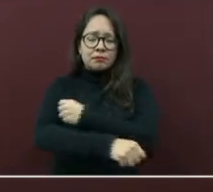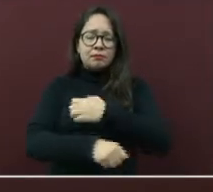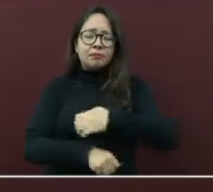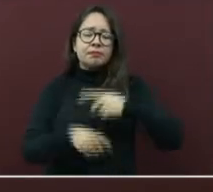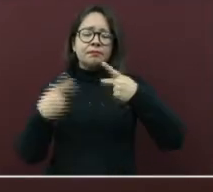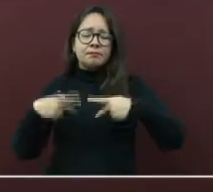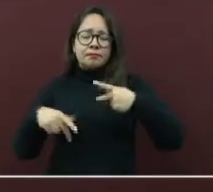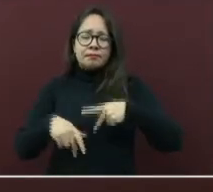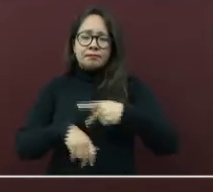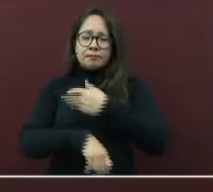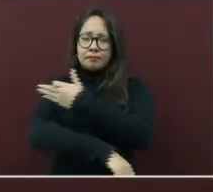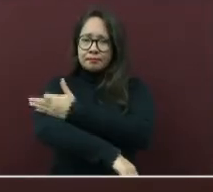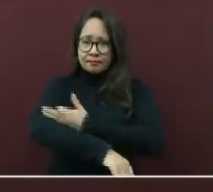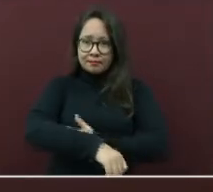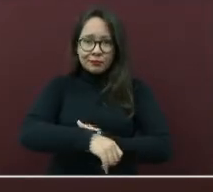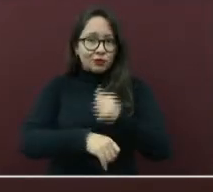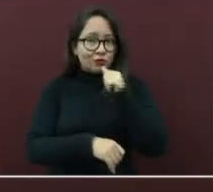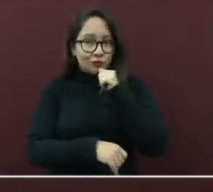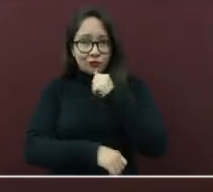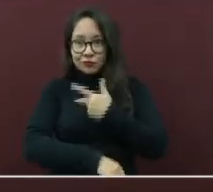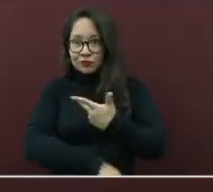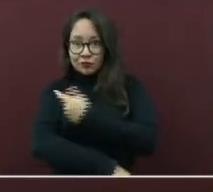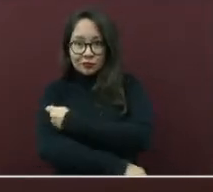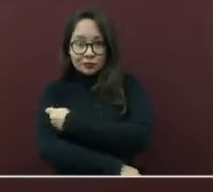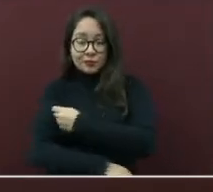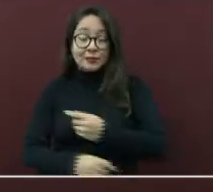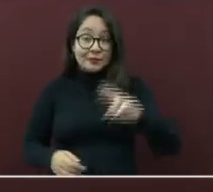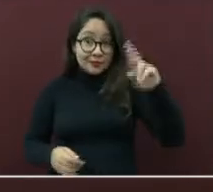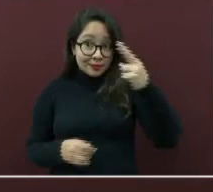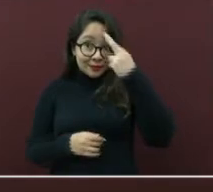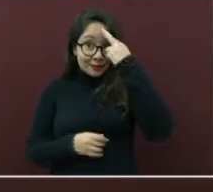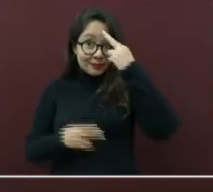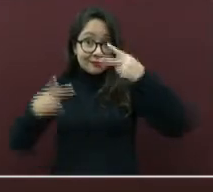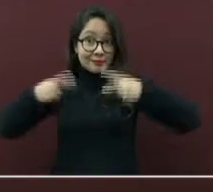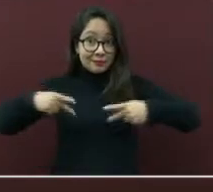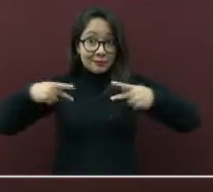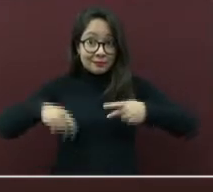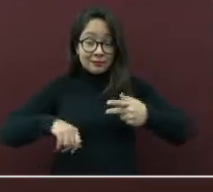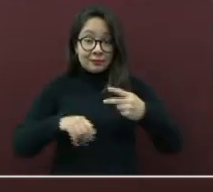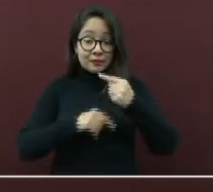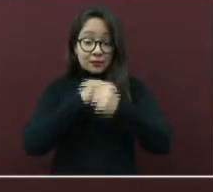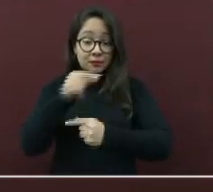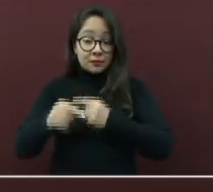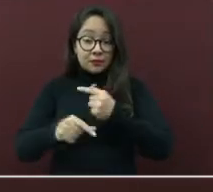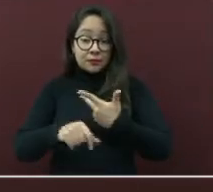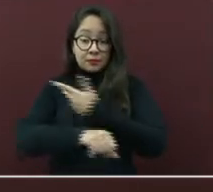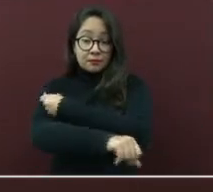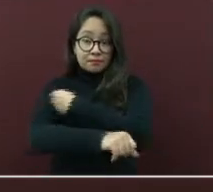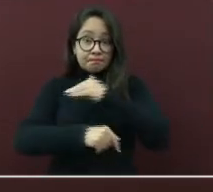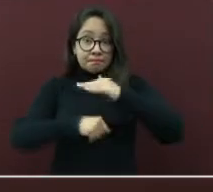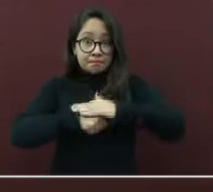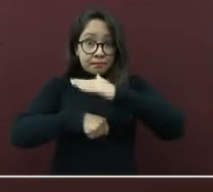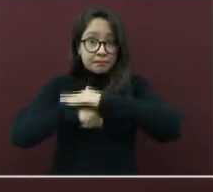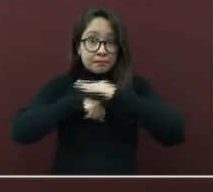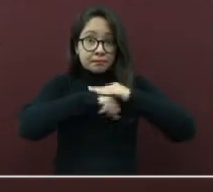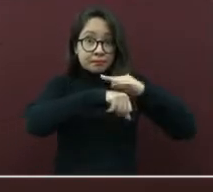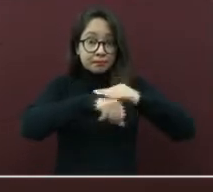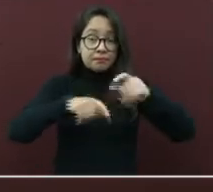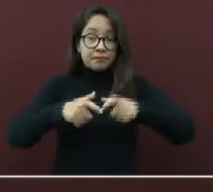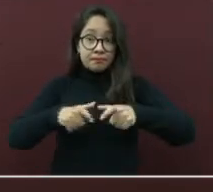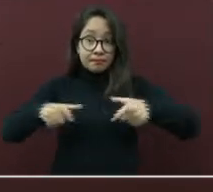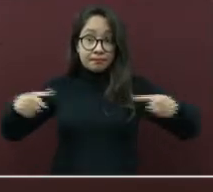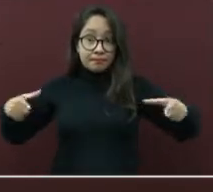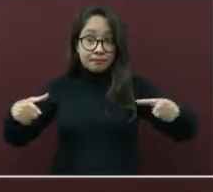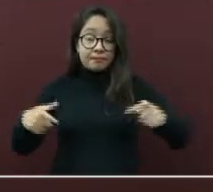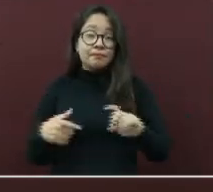rezagados recuerden que entre más personas estén vacunadas menor será el número de